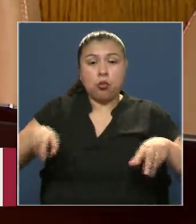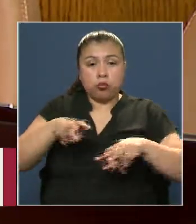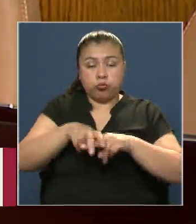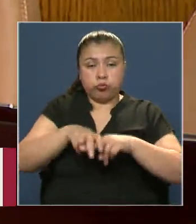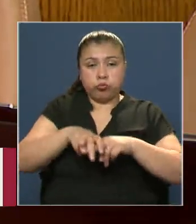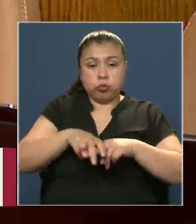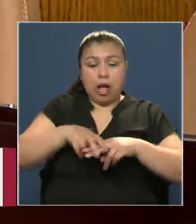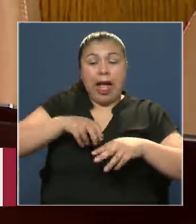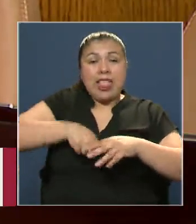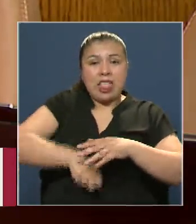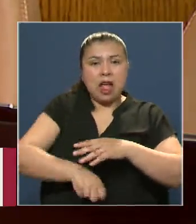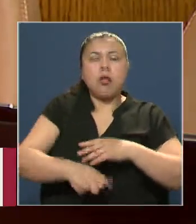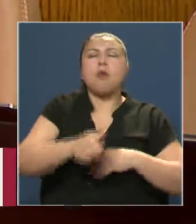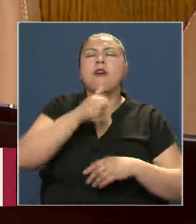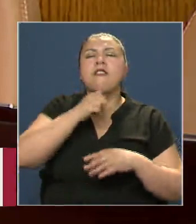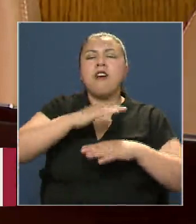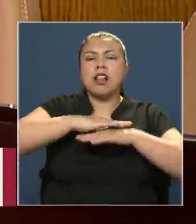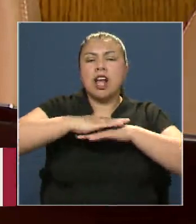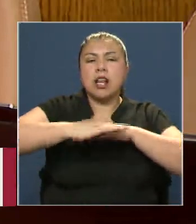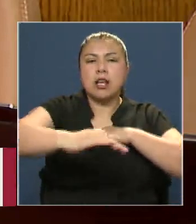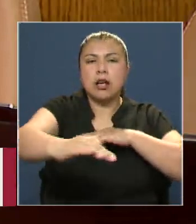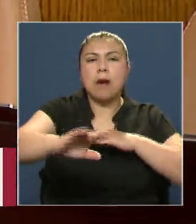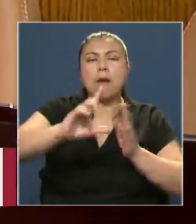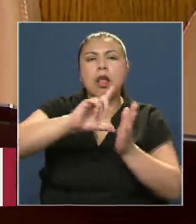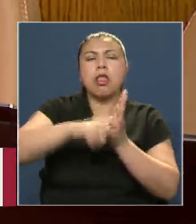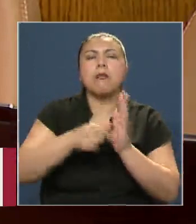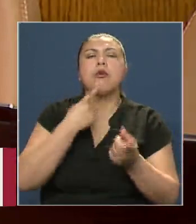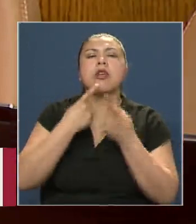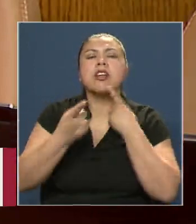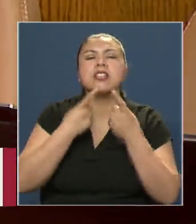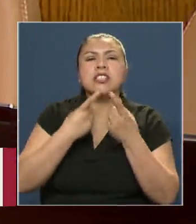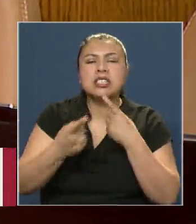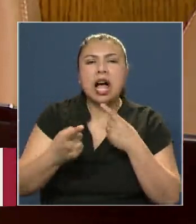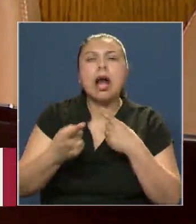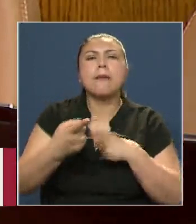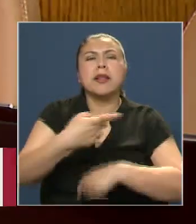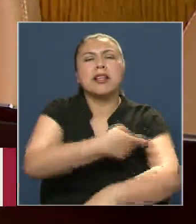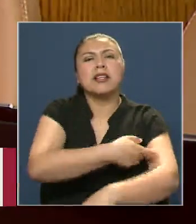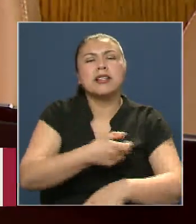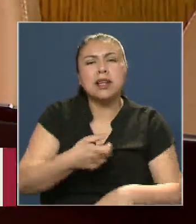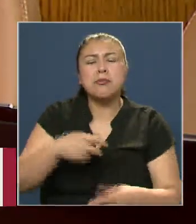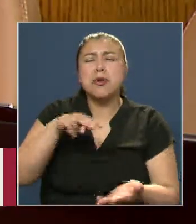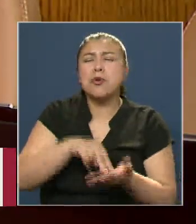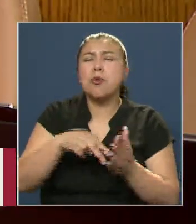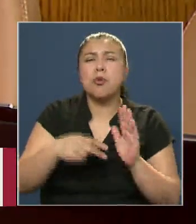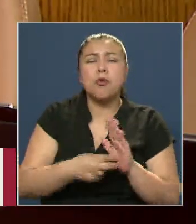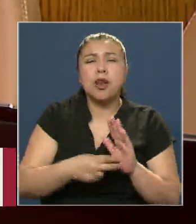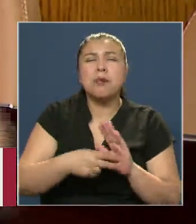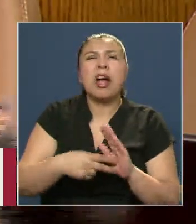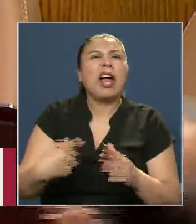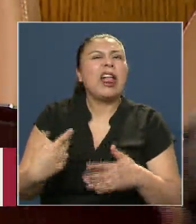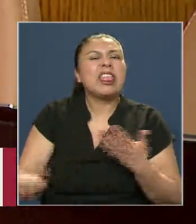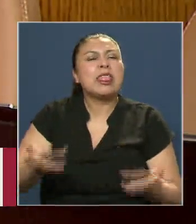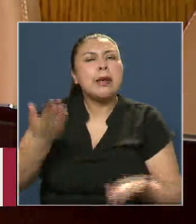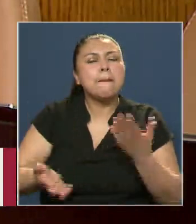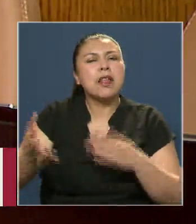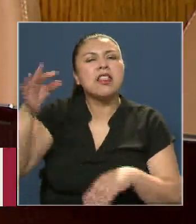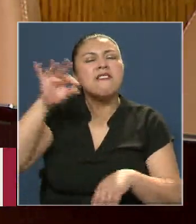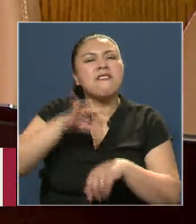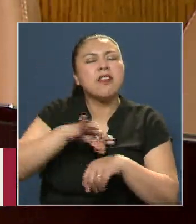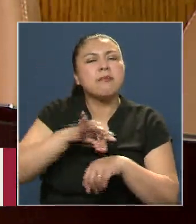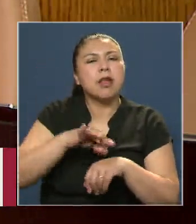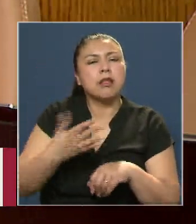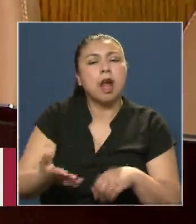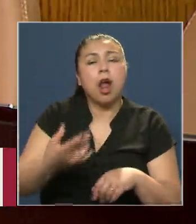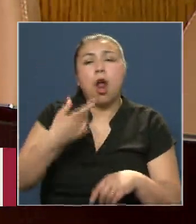falta de cama, a las demoras en sus exámenes y a los tratamientos que se complejizan por su patología. Como lo